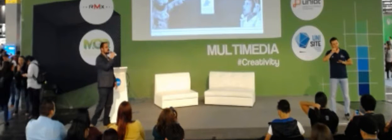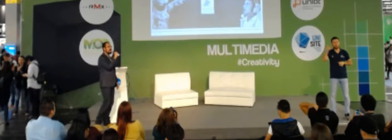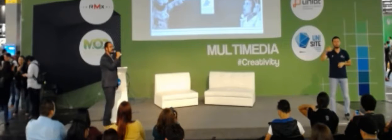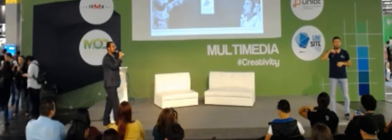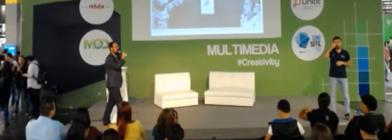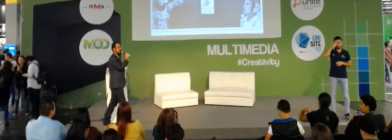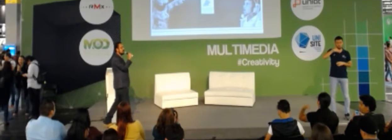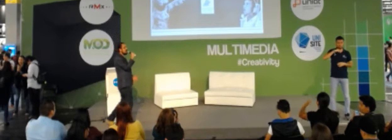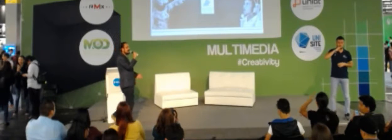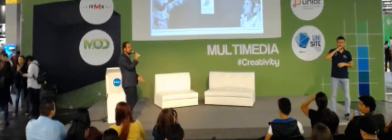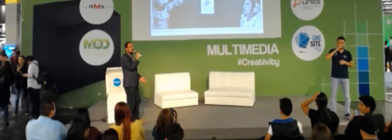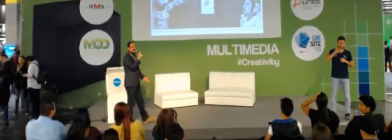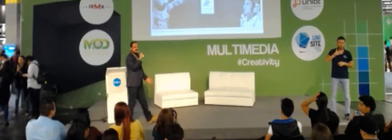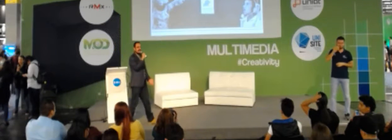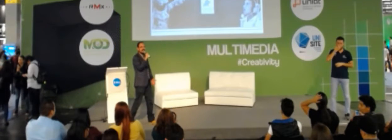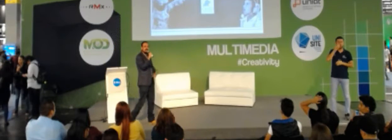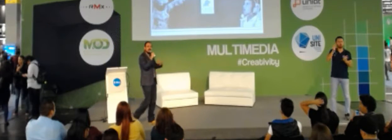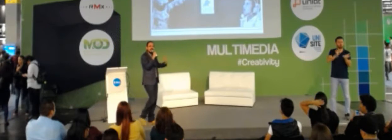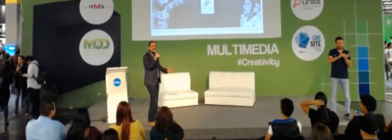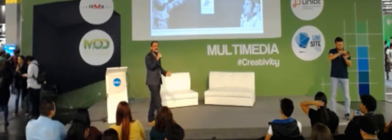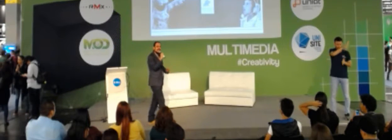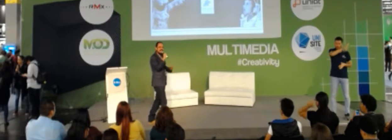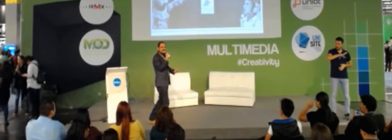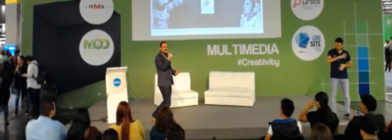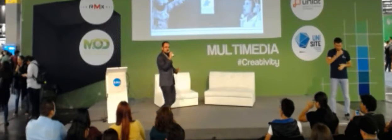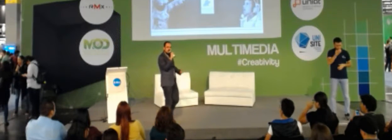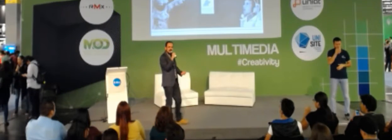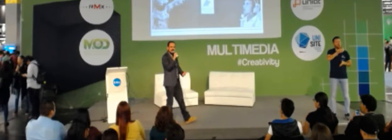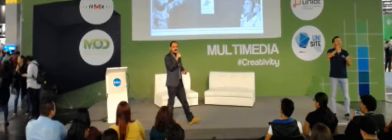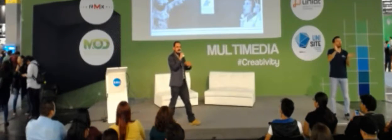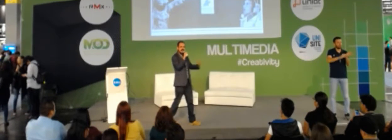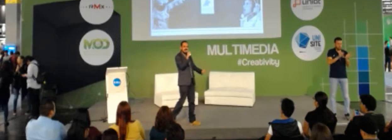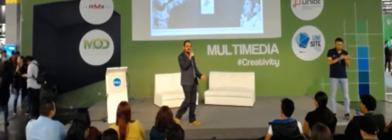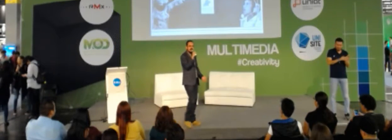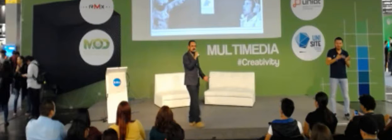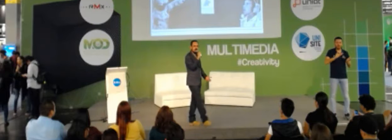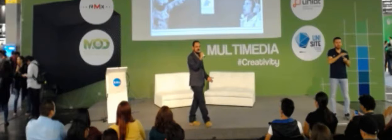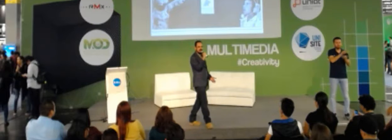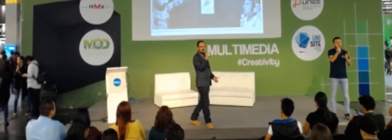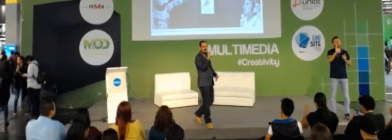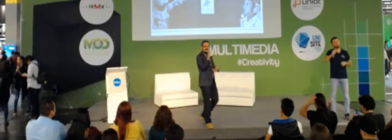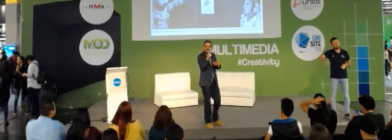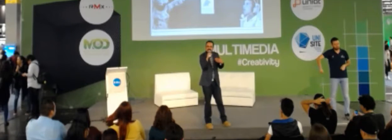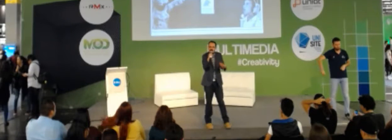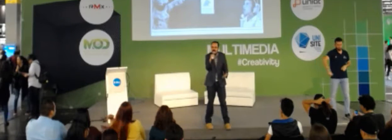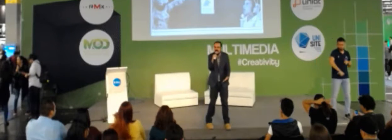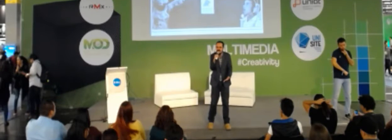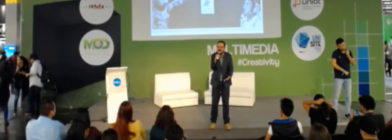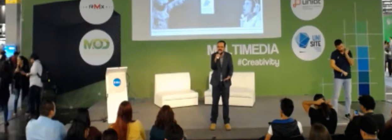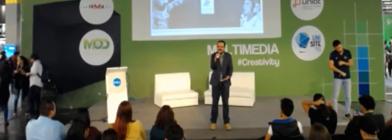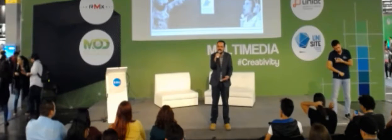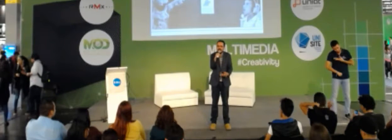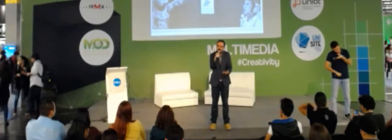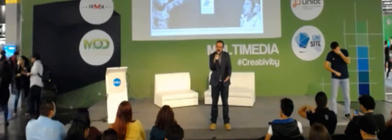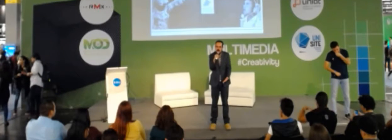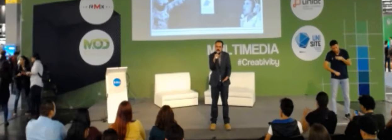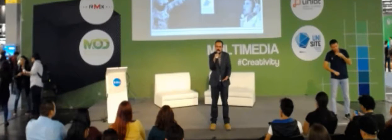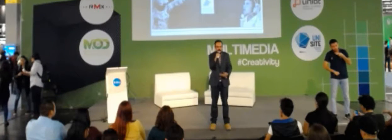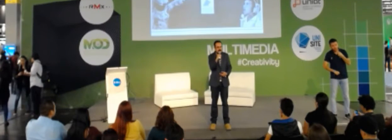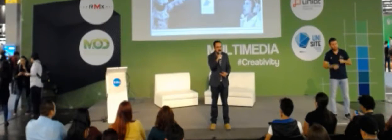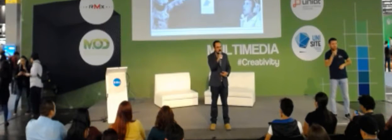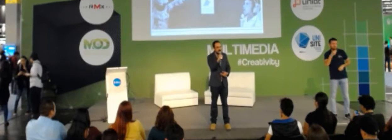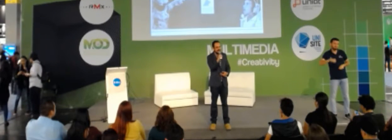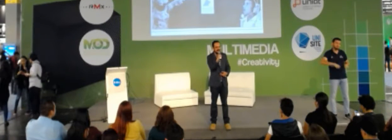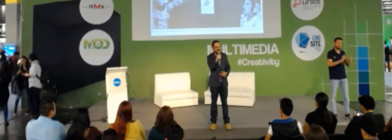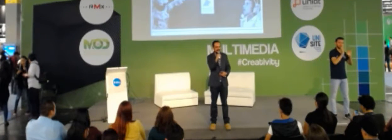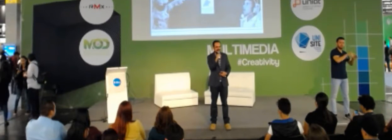esta escuela, todavía existe y todavía hay gente que cree que es normal pegarle a un niño y exigirle hablar español cuando el niño